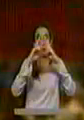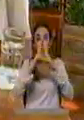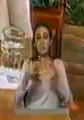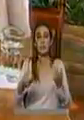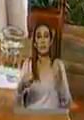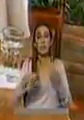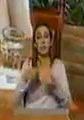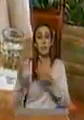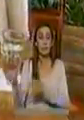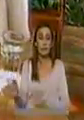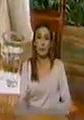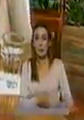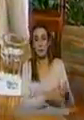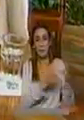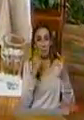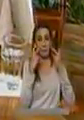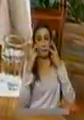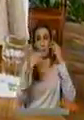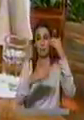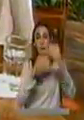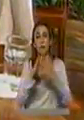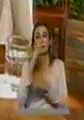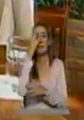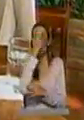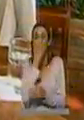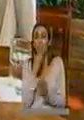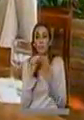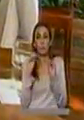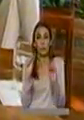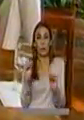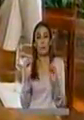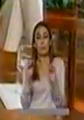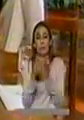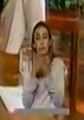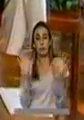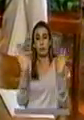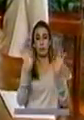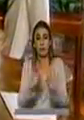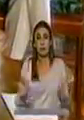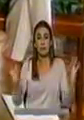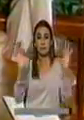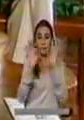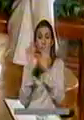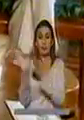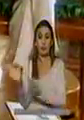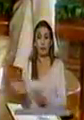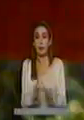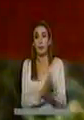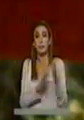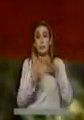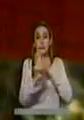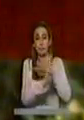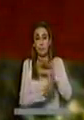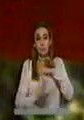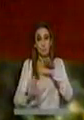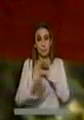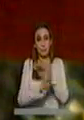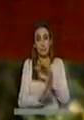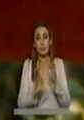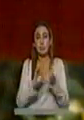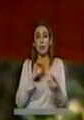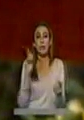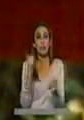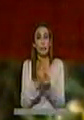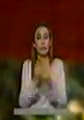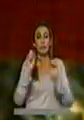años también fue una cosa maravillosa. Así que la cobertura, eso, la conectividad es básica y tenemos este año en